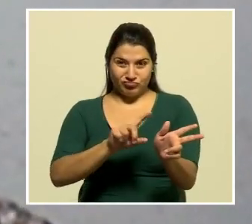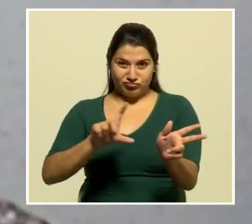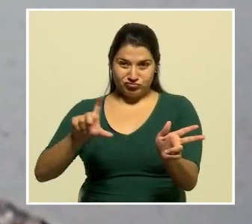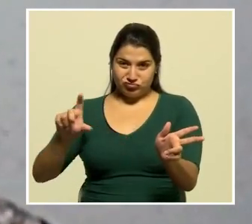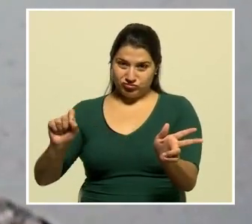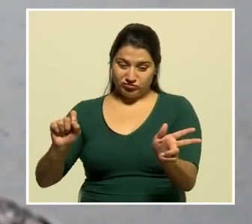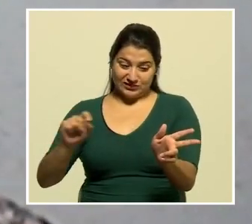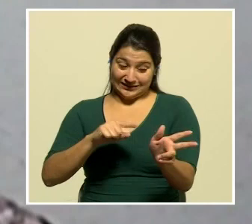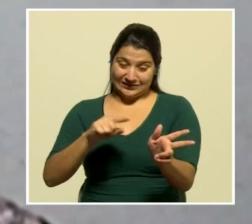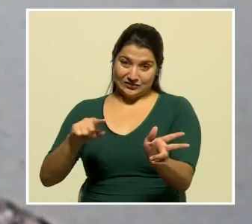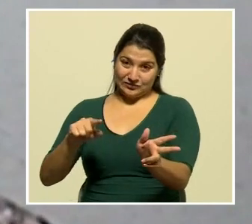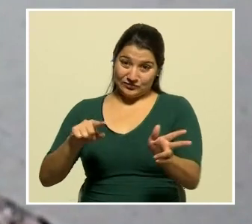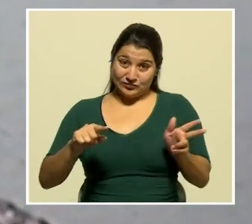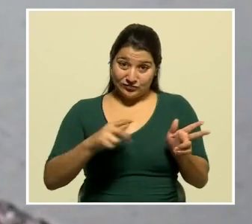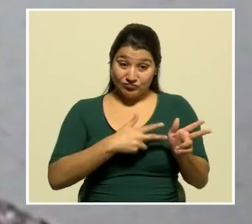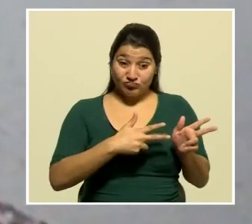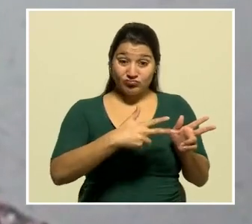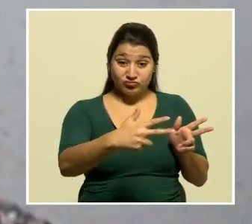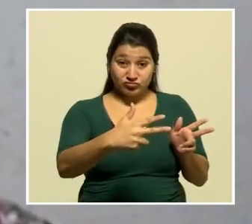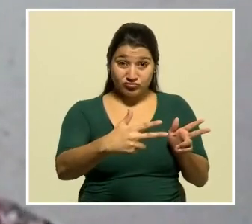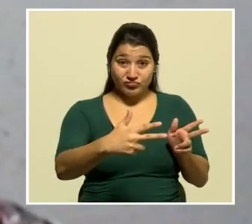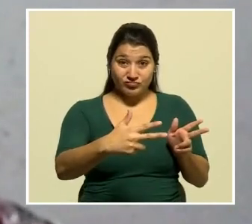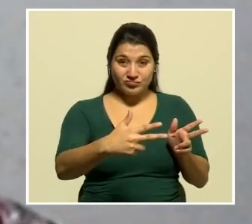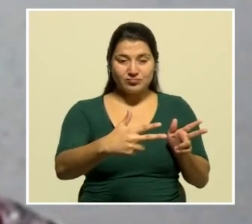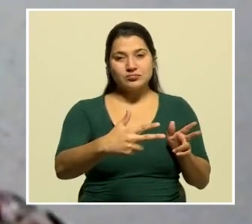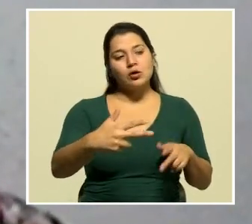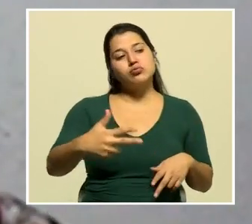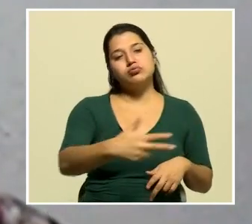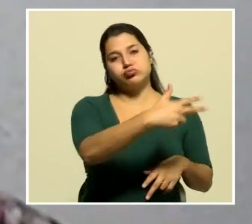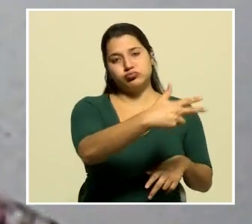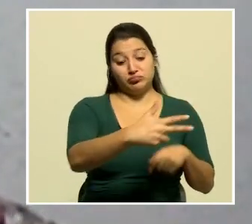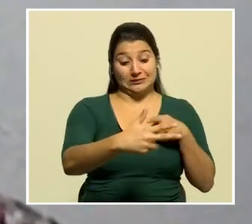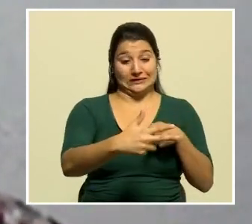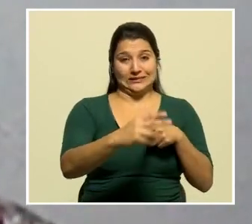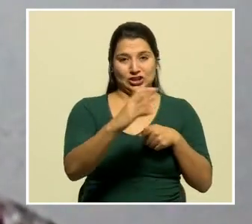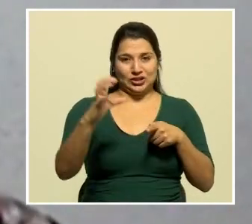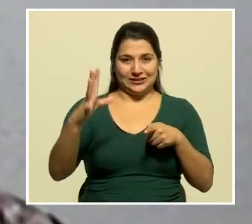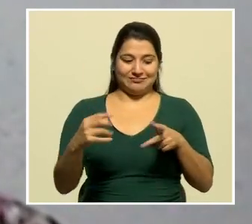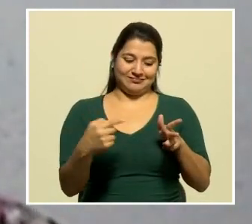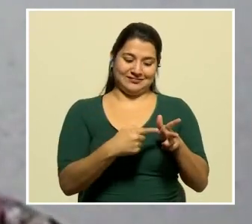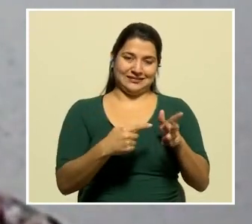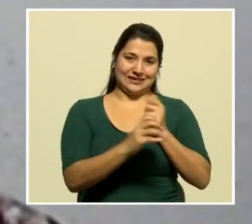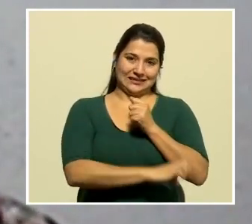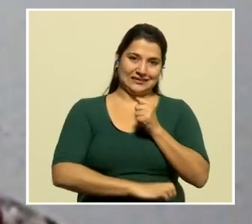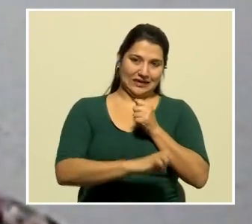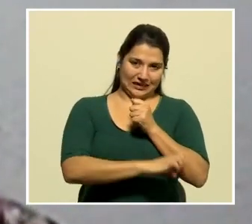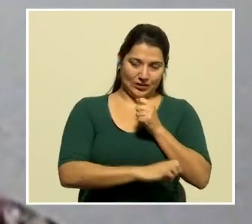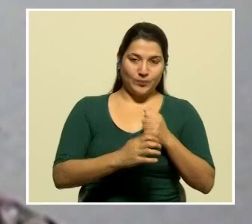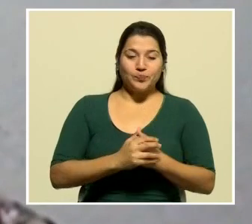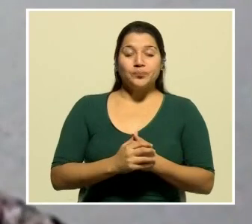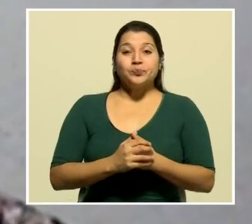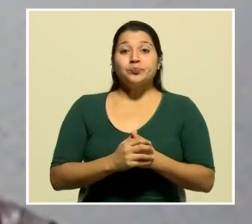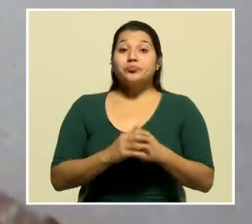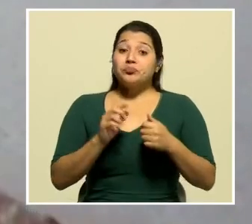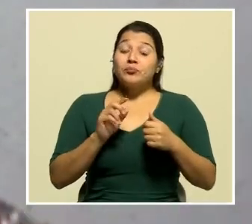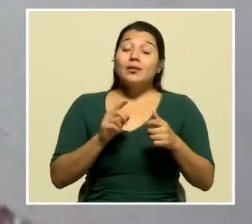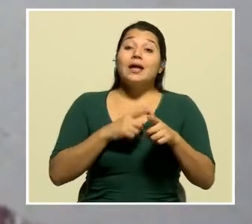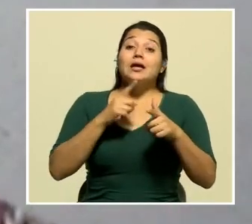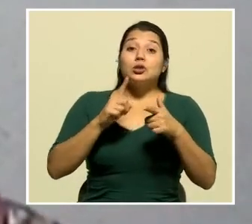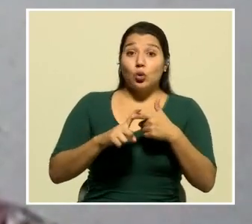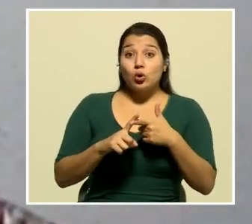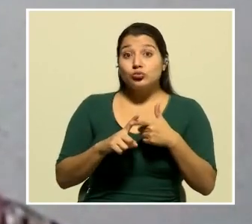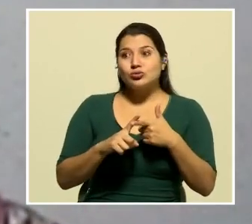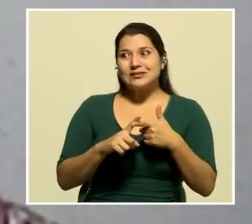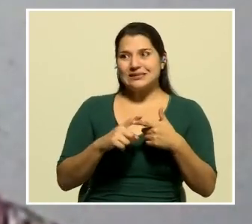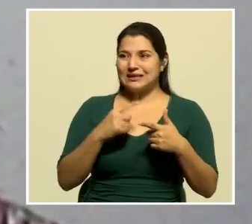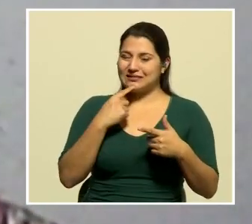condición que no le gustaba a muchos de los transportistas porque afirman que esta es parte también de su vivienda. Entonces, dar el camión